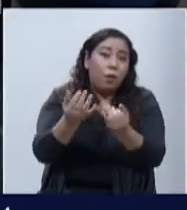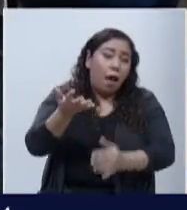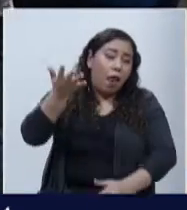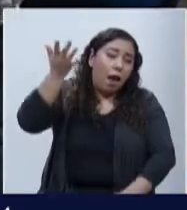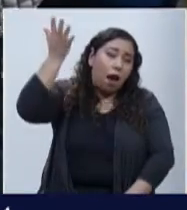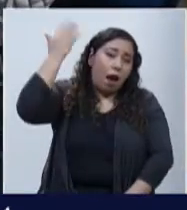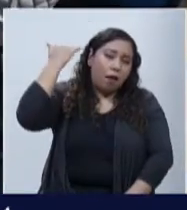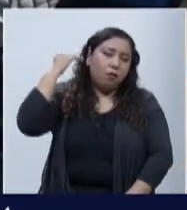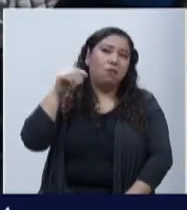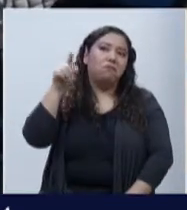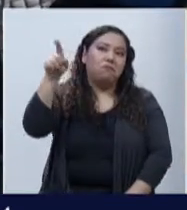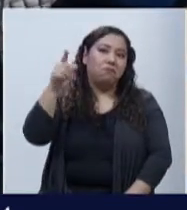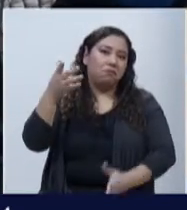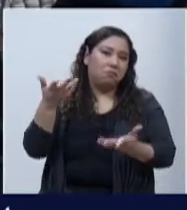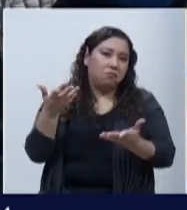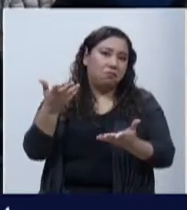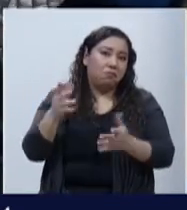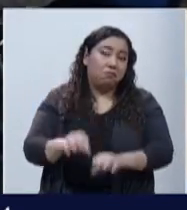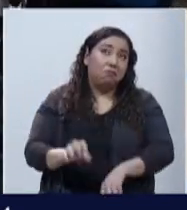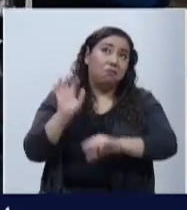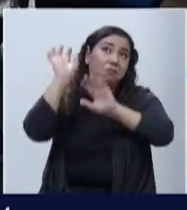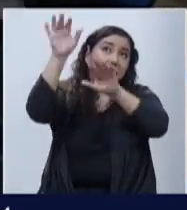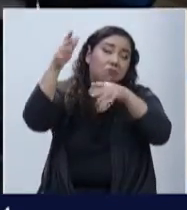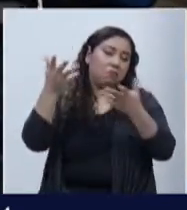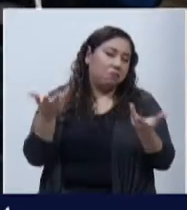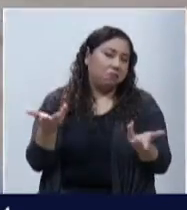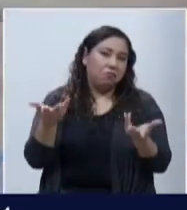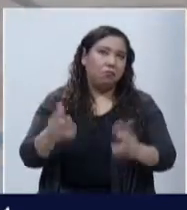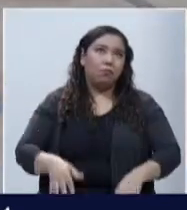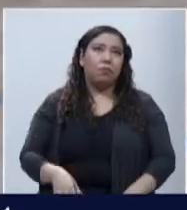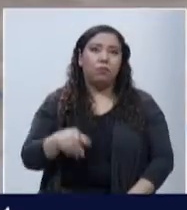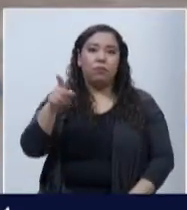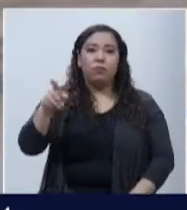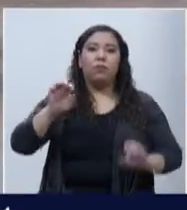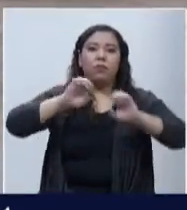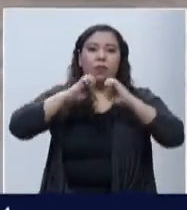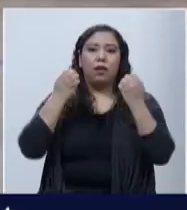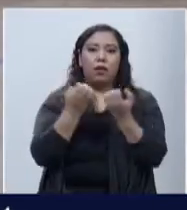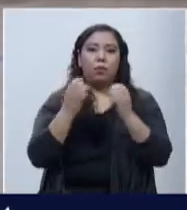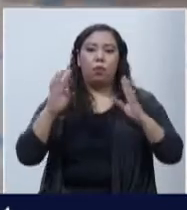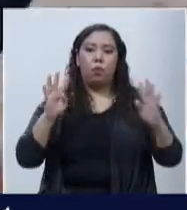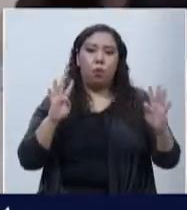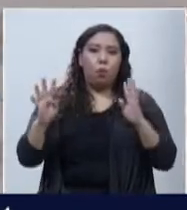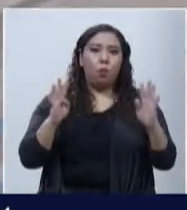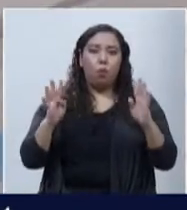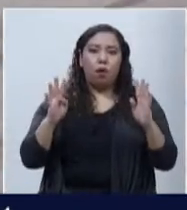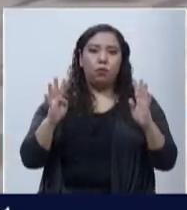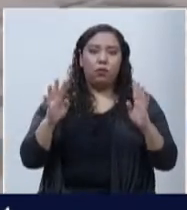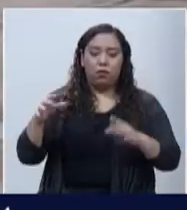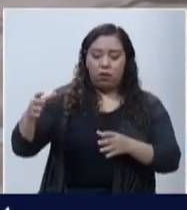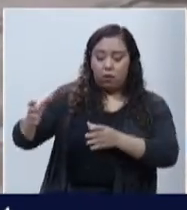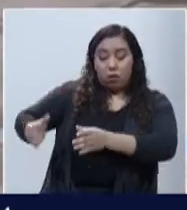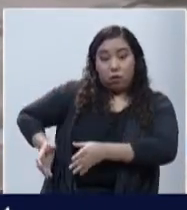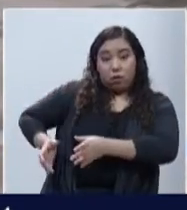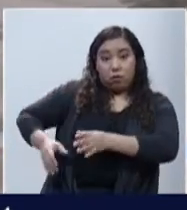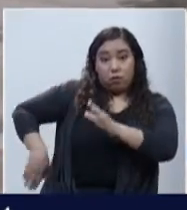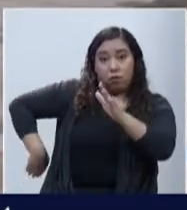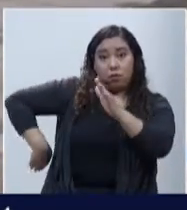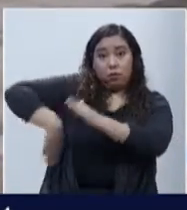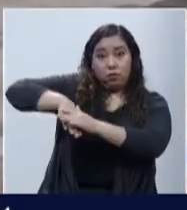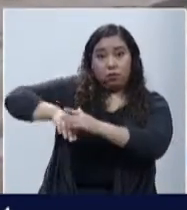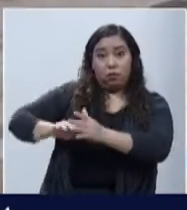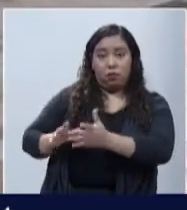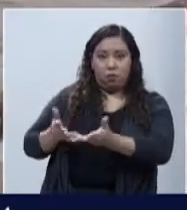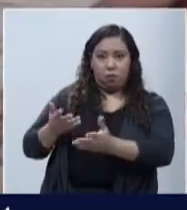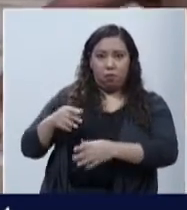contemporáneo no erosiona el entusiasmo en equipos de cuatro los jugadores deben intentar que la pelota atraviese la línea final del